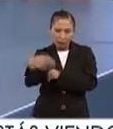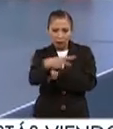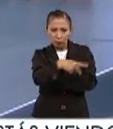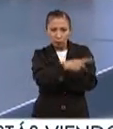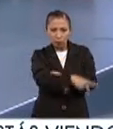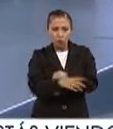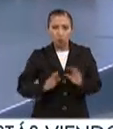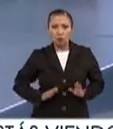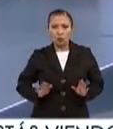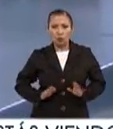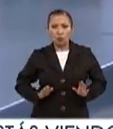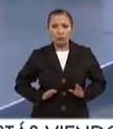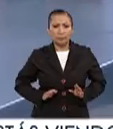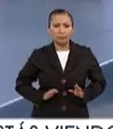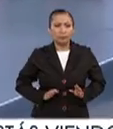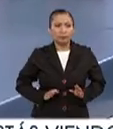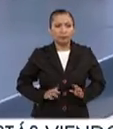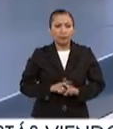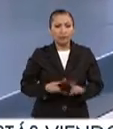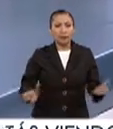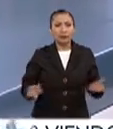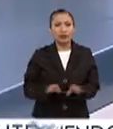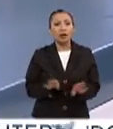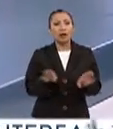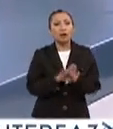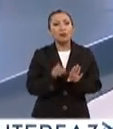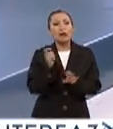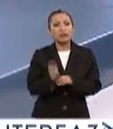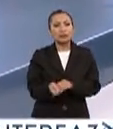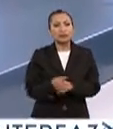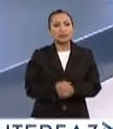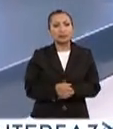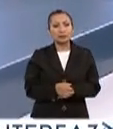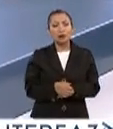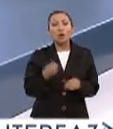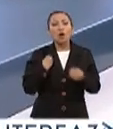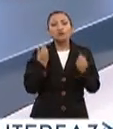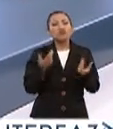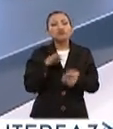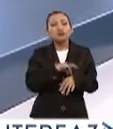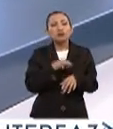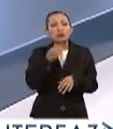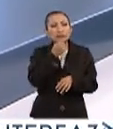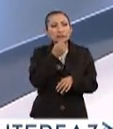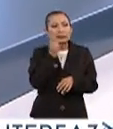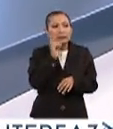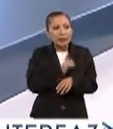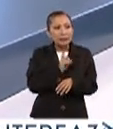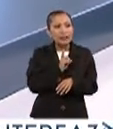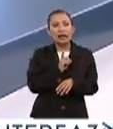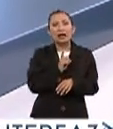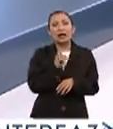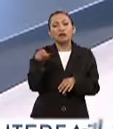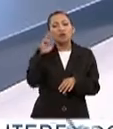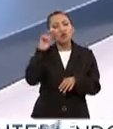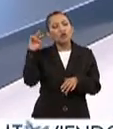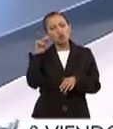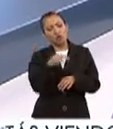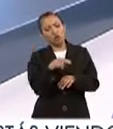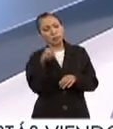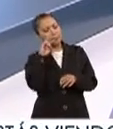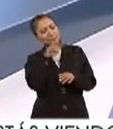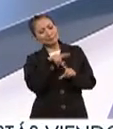tiene particularidades distintas. ¿Cómo es esto? ¿Cómo lo vives tú como una niña que finalmente ve las